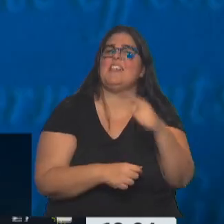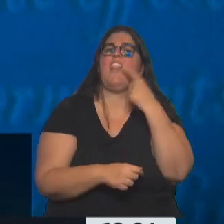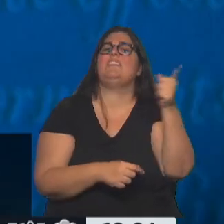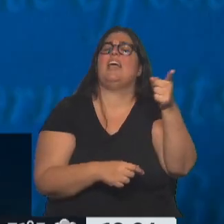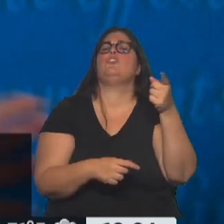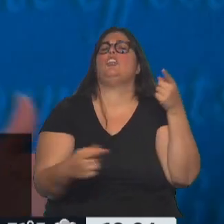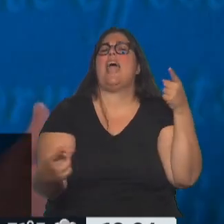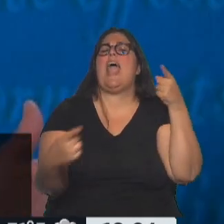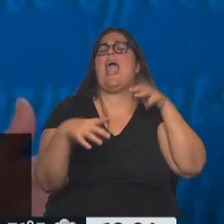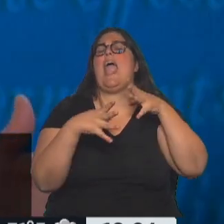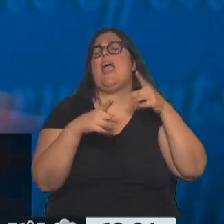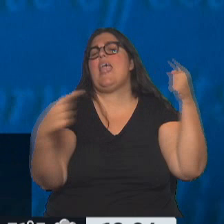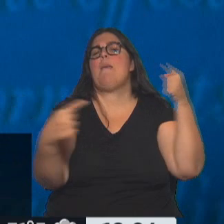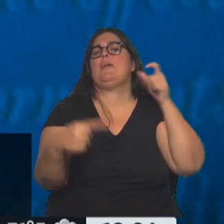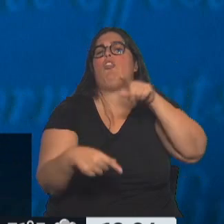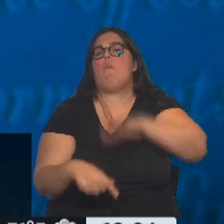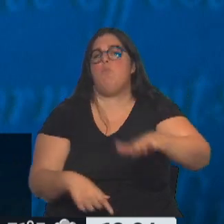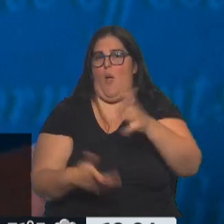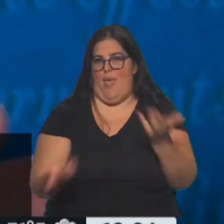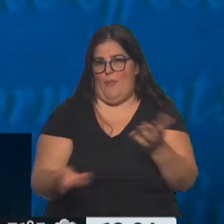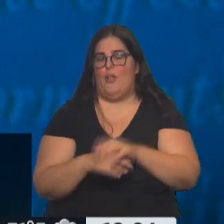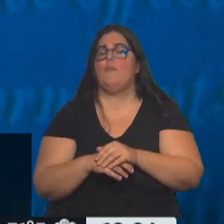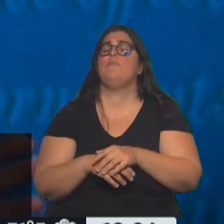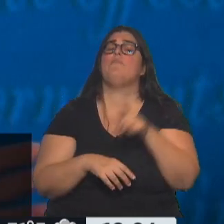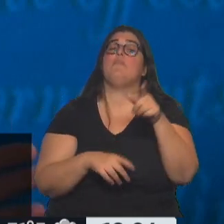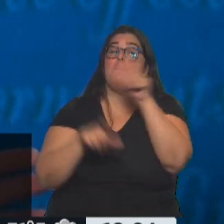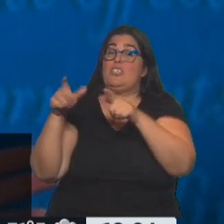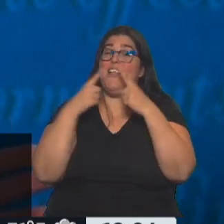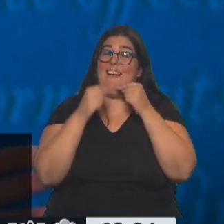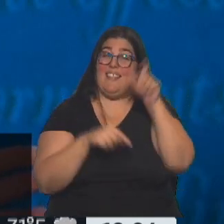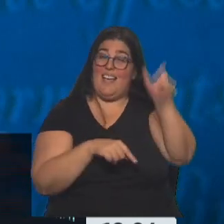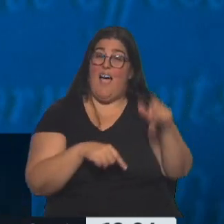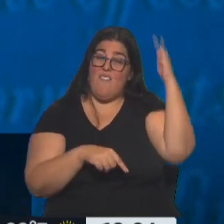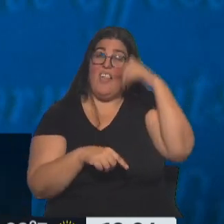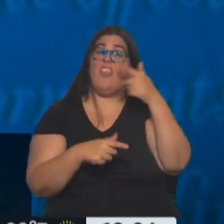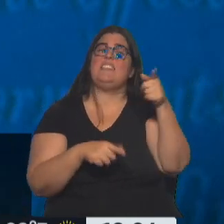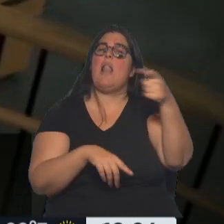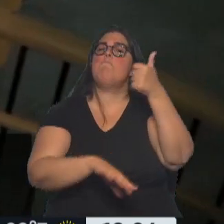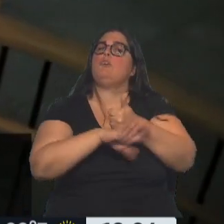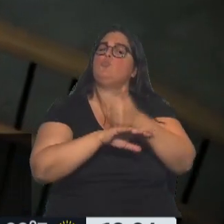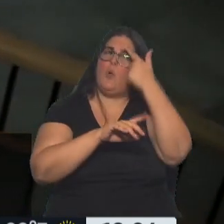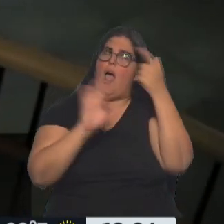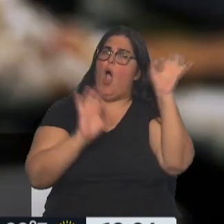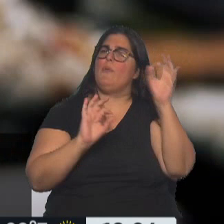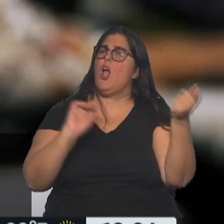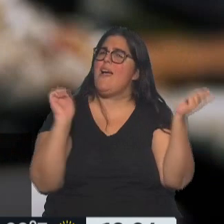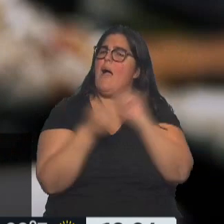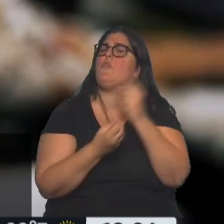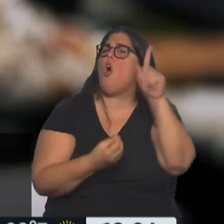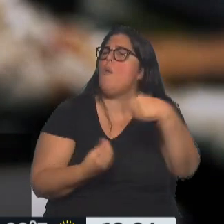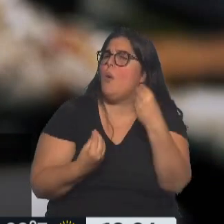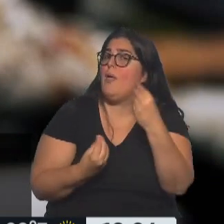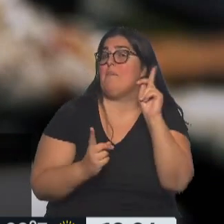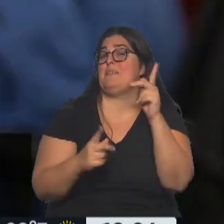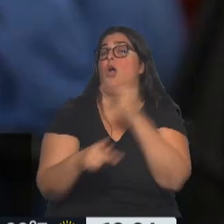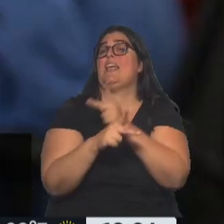pueblo. Sus críticos aseguran que el cambio de postura del candidato presidencial republicano se debe a que un inversor de